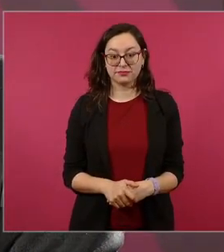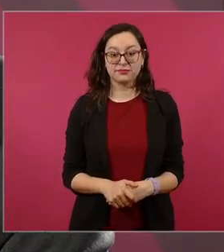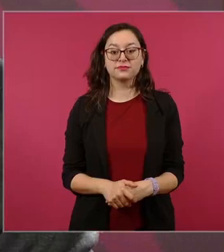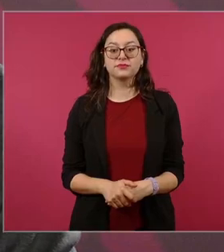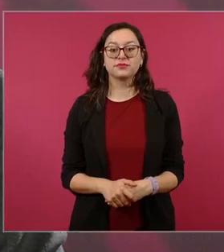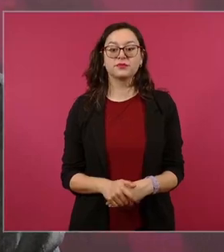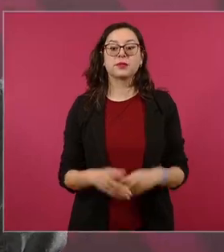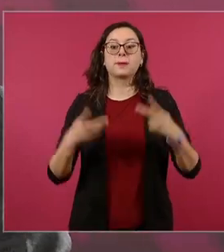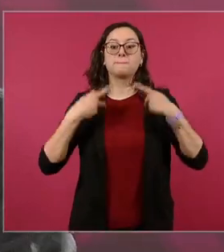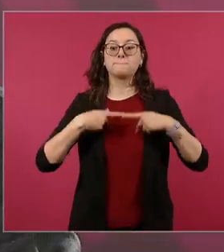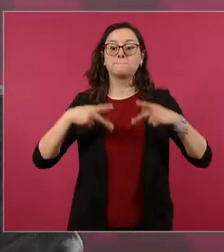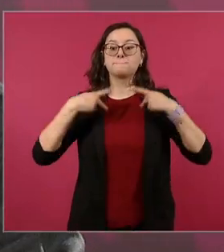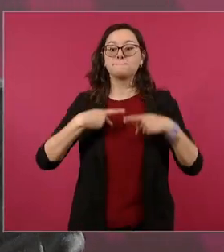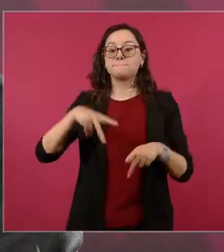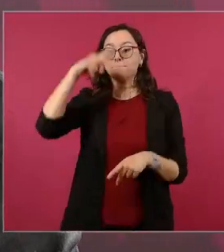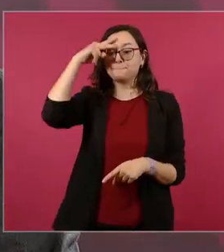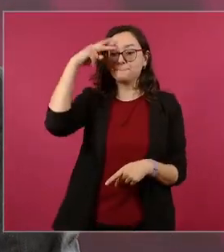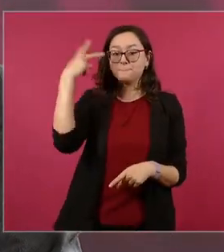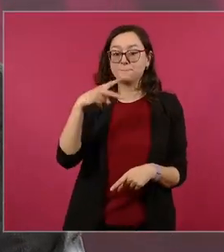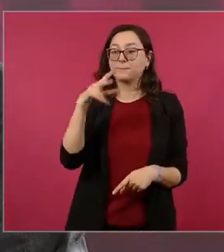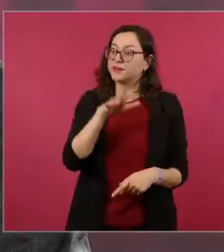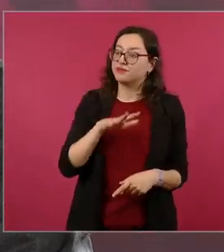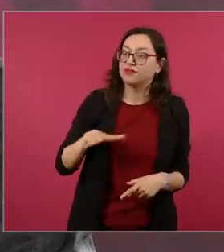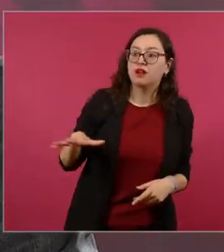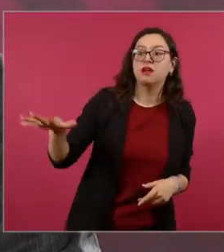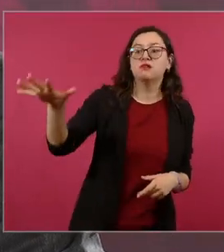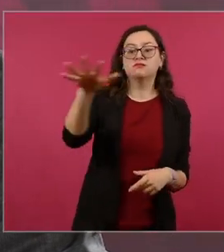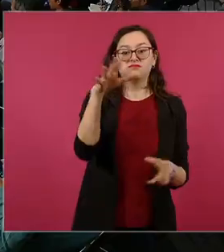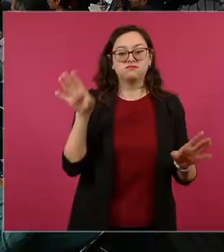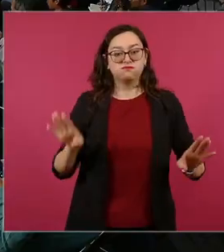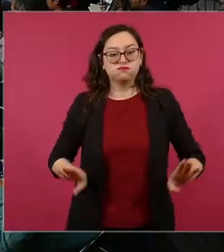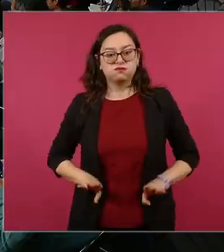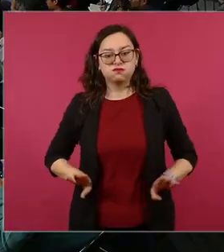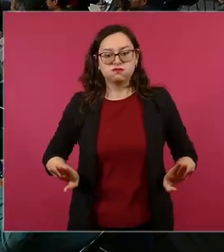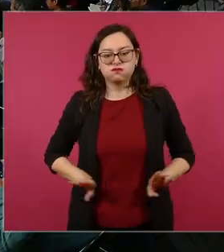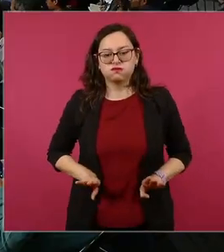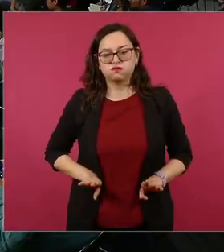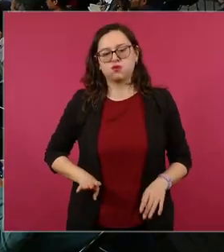El pueblo es bueno, es noble